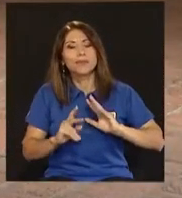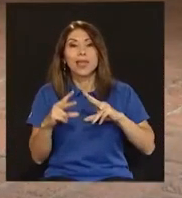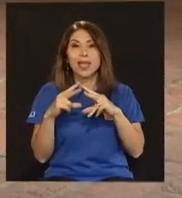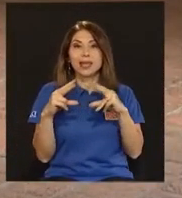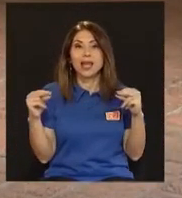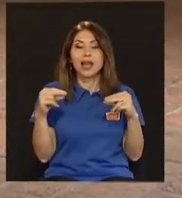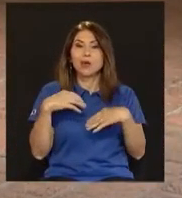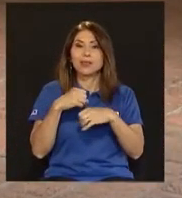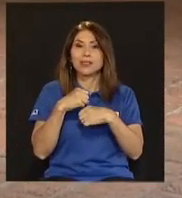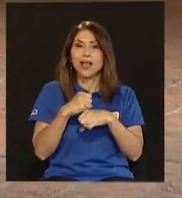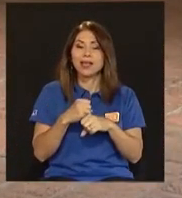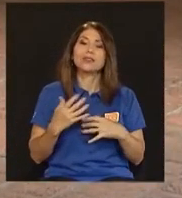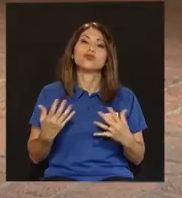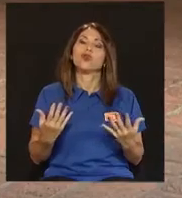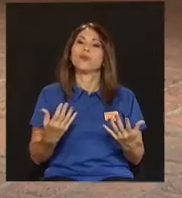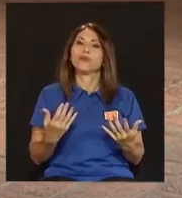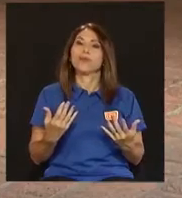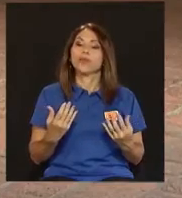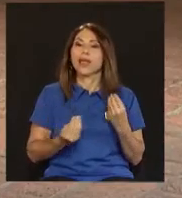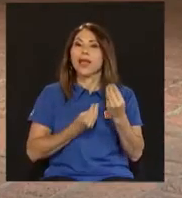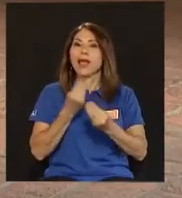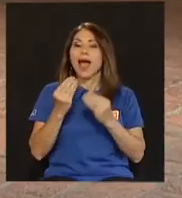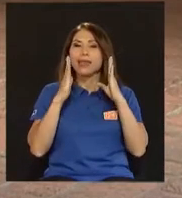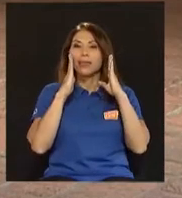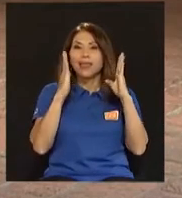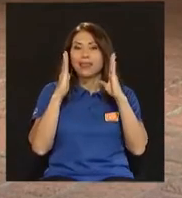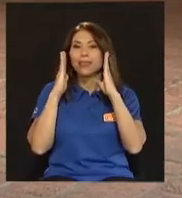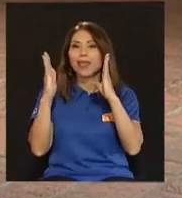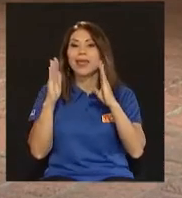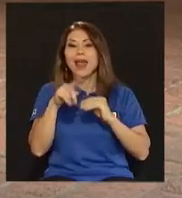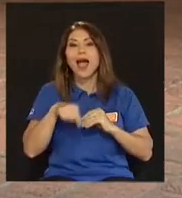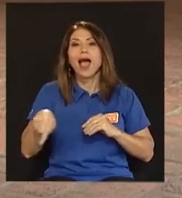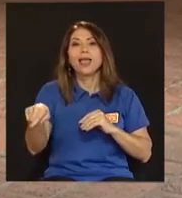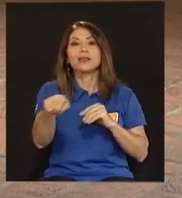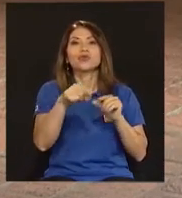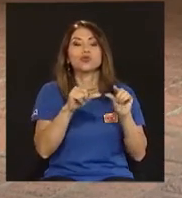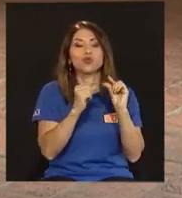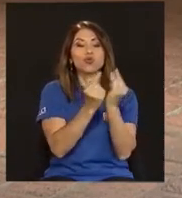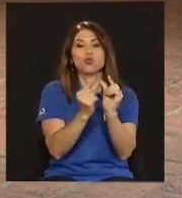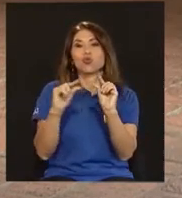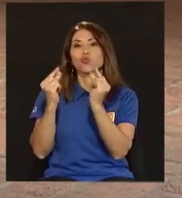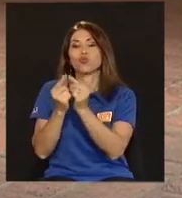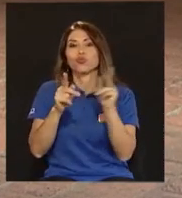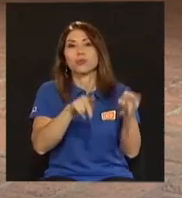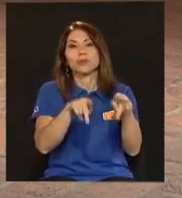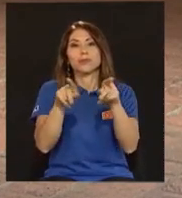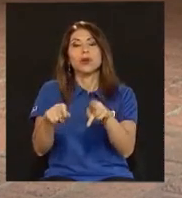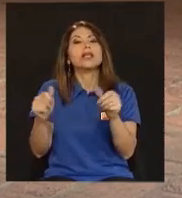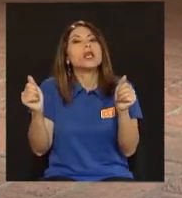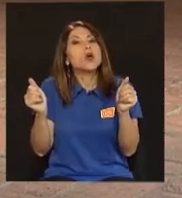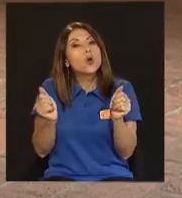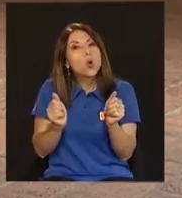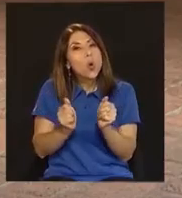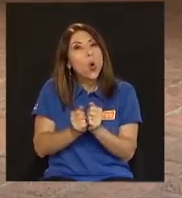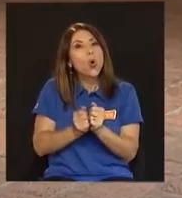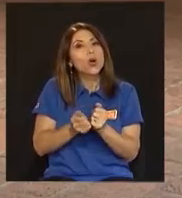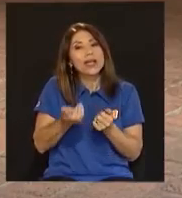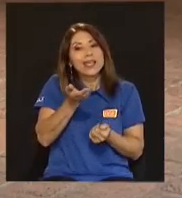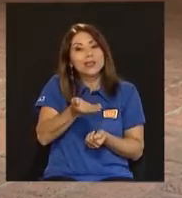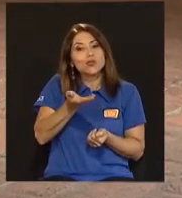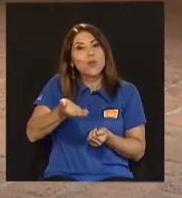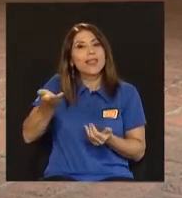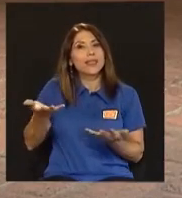es precisamente atender a estos sectores con instrumentos similares a los que uno ve en una